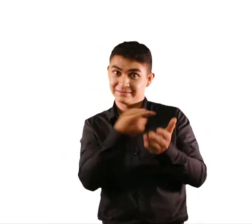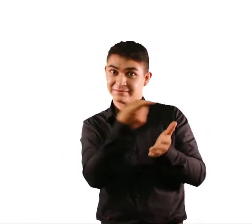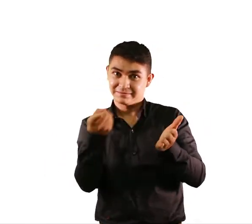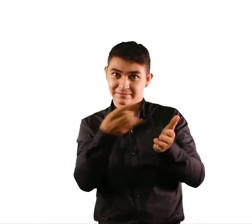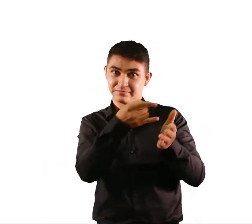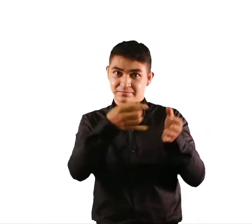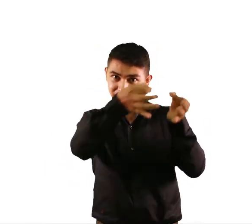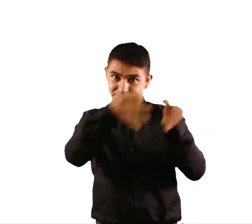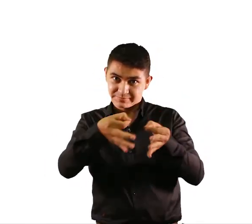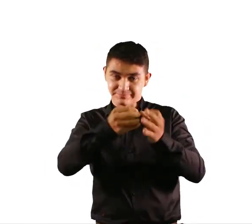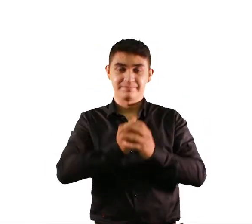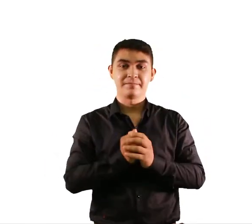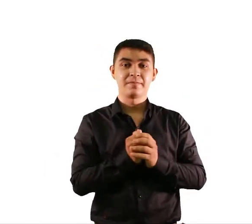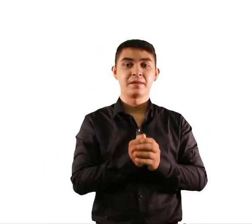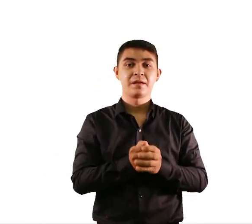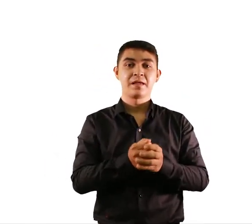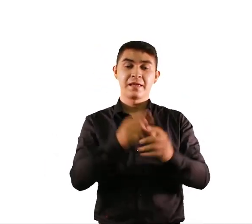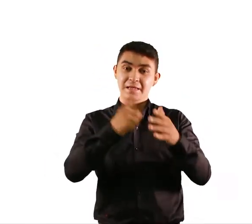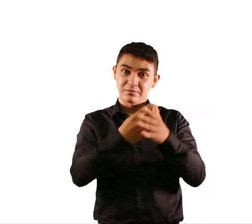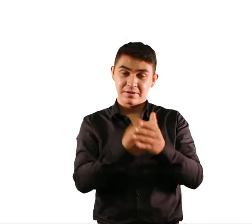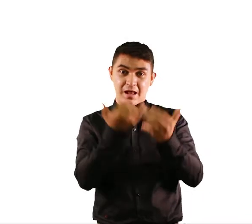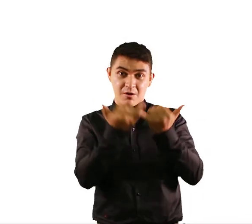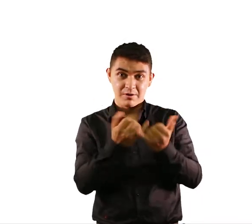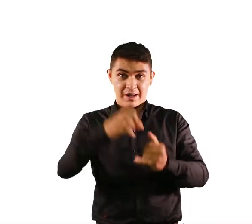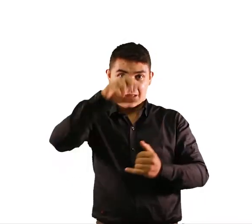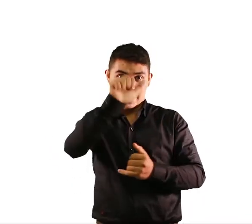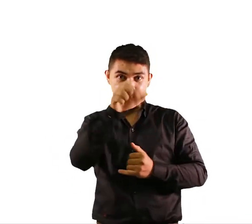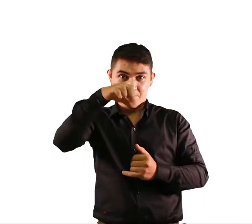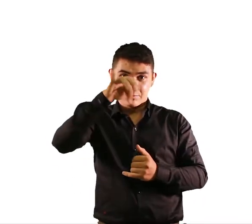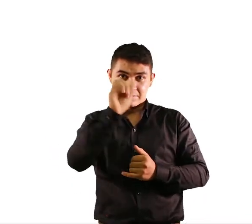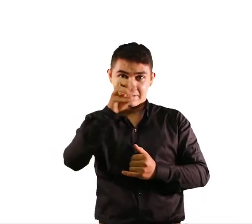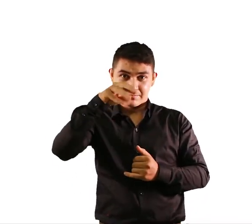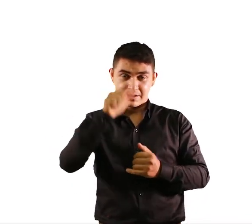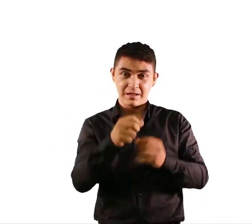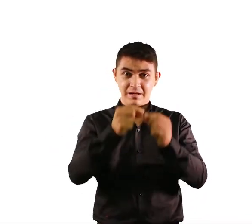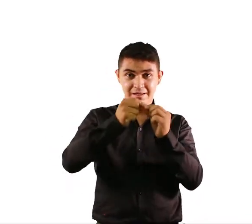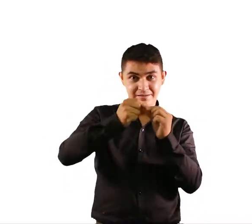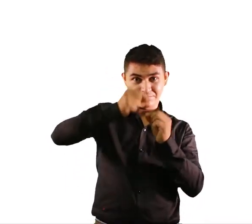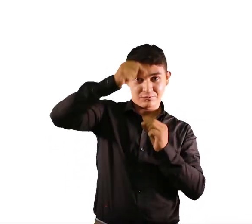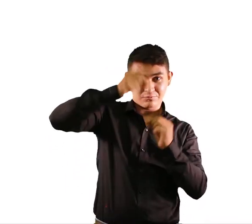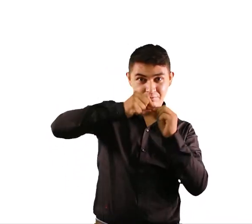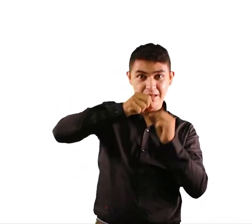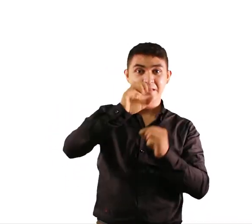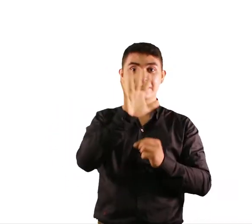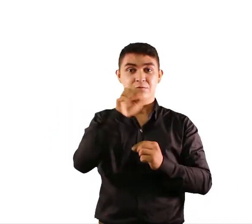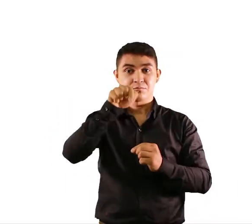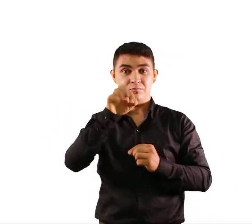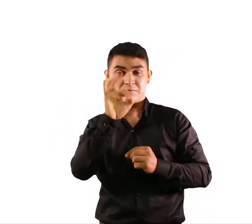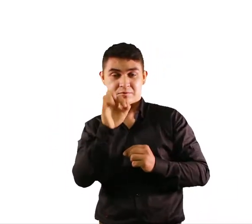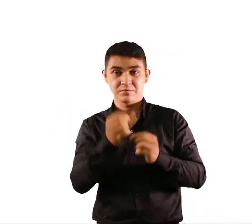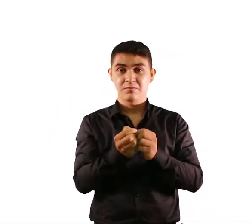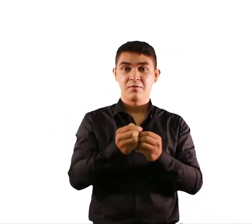Por apotema, que es 5,8. Dividido en 2,